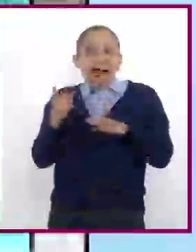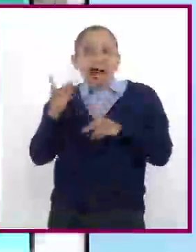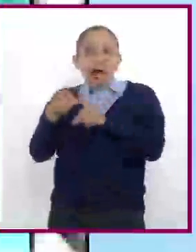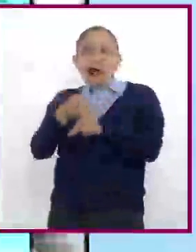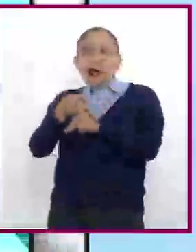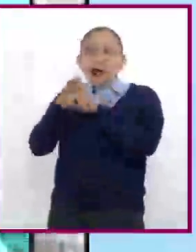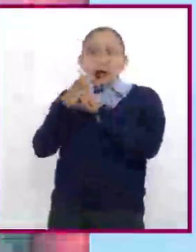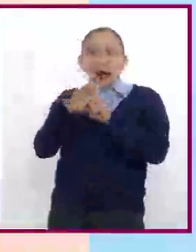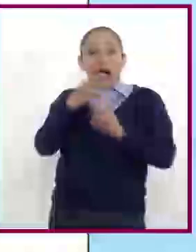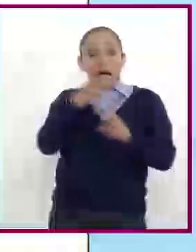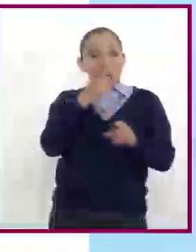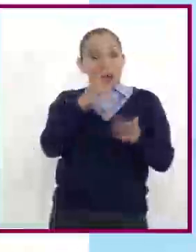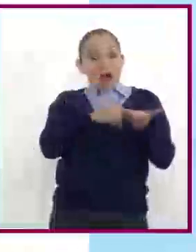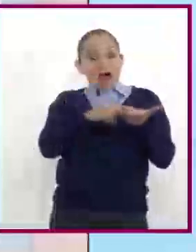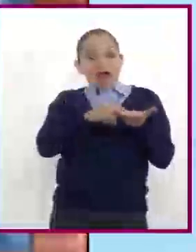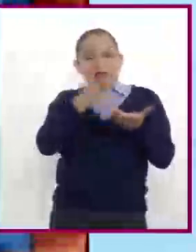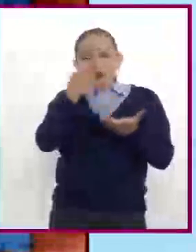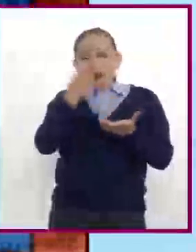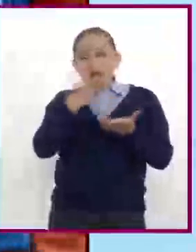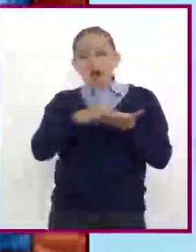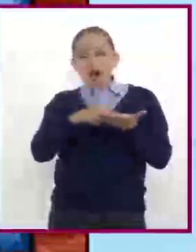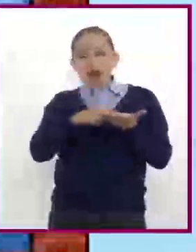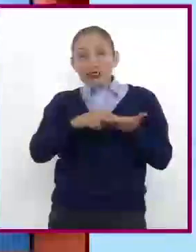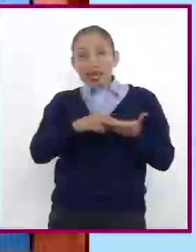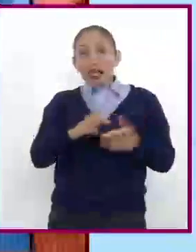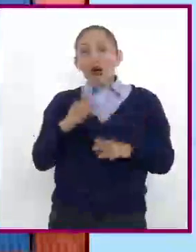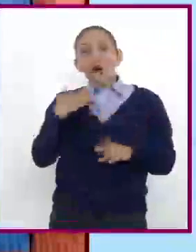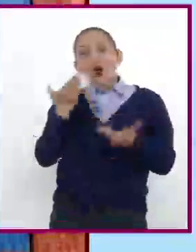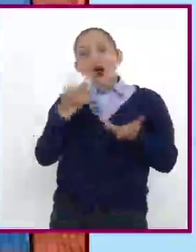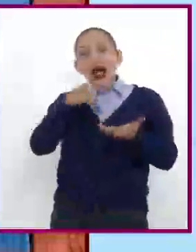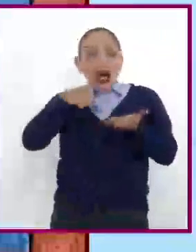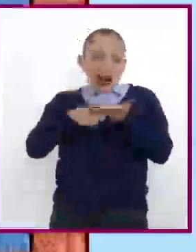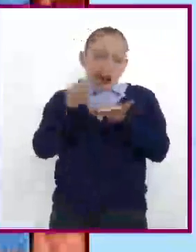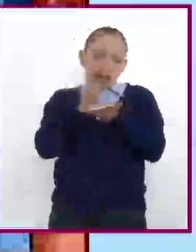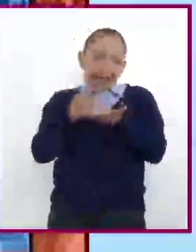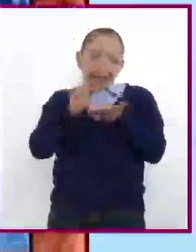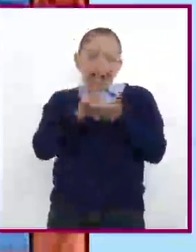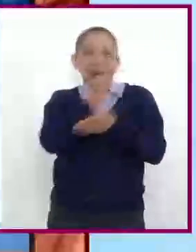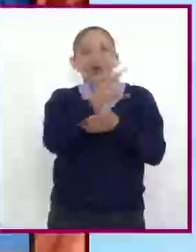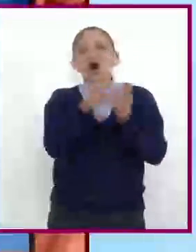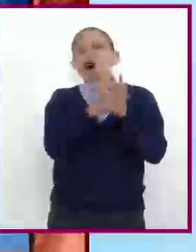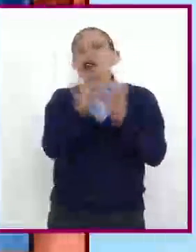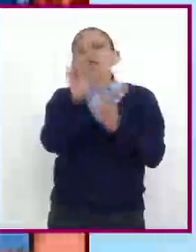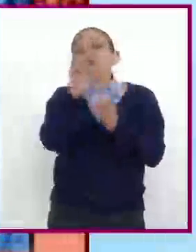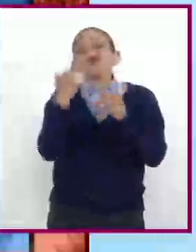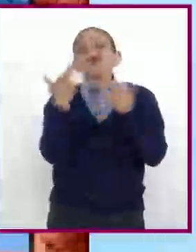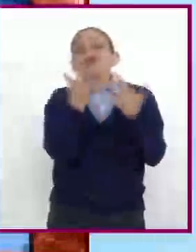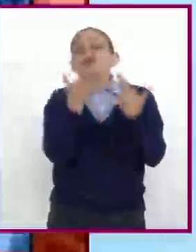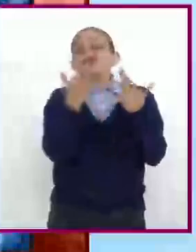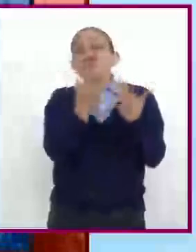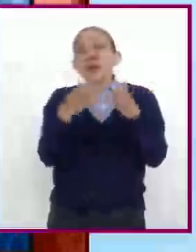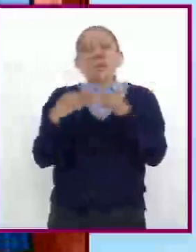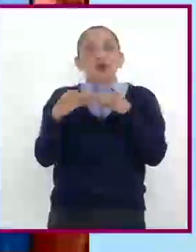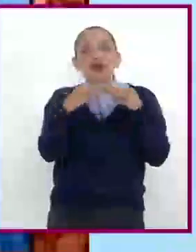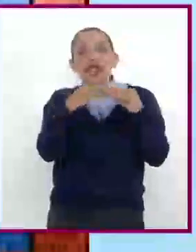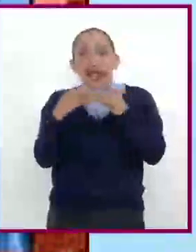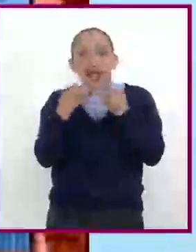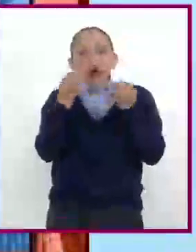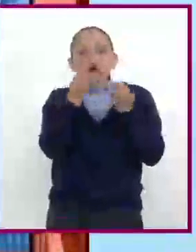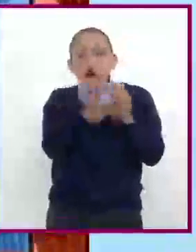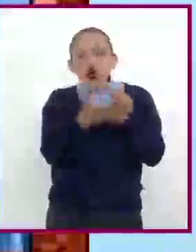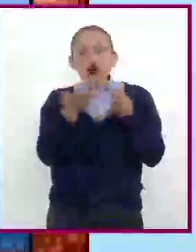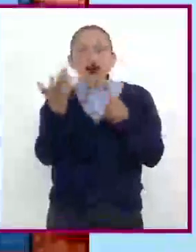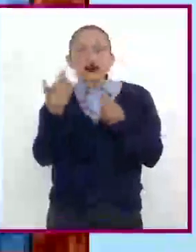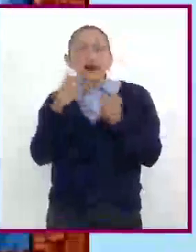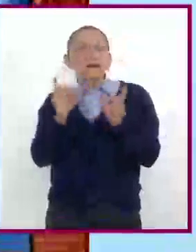las rosas en los jardines. Las enamoraban con cartitas, eran detallitos, muñequitos, y ya de